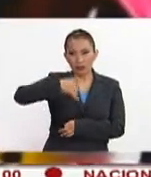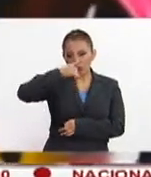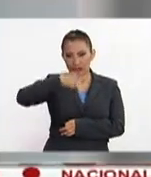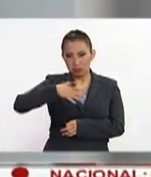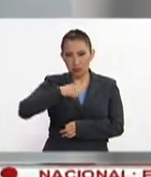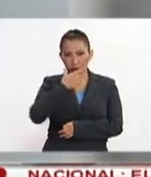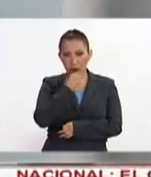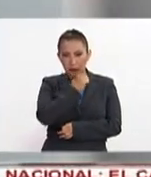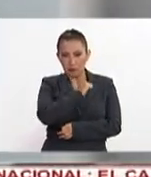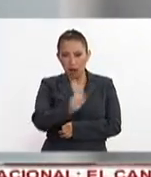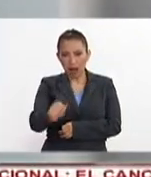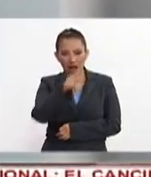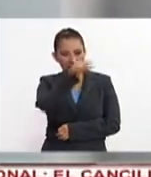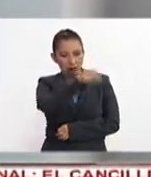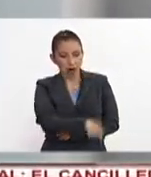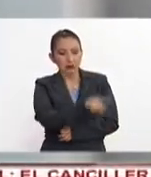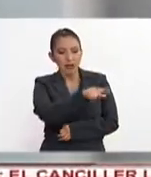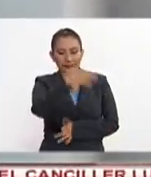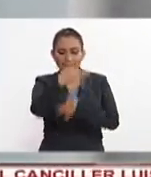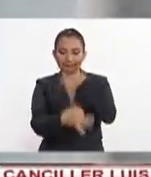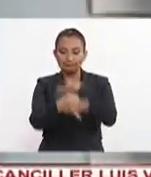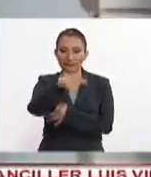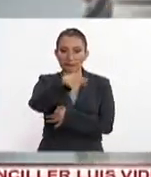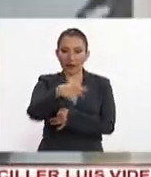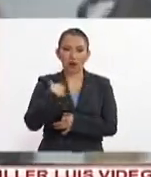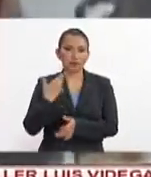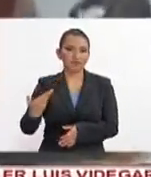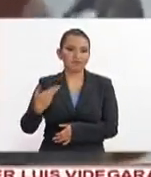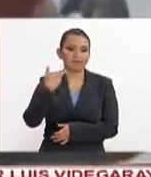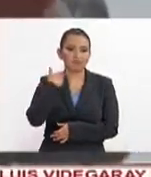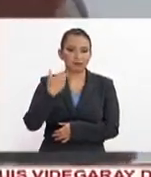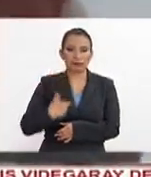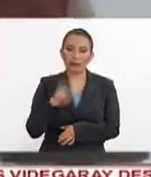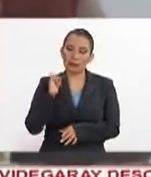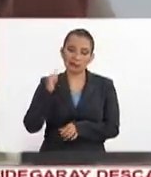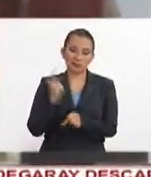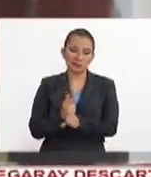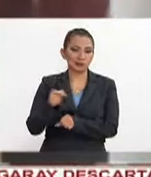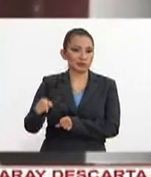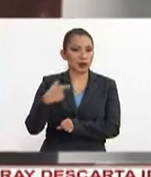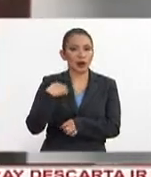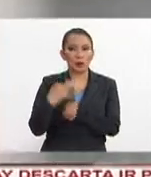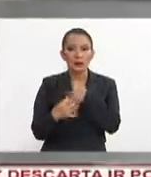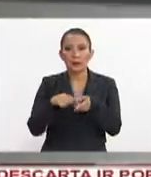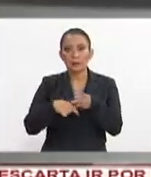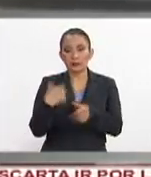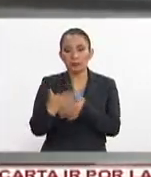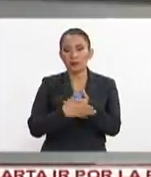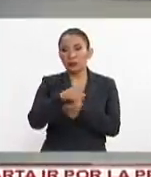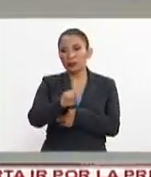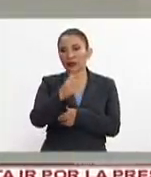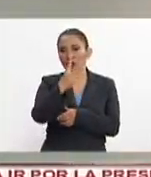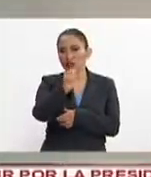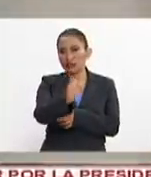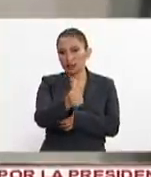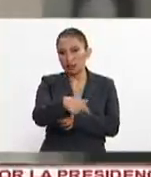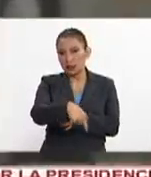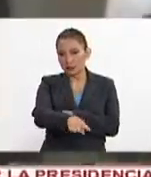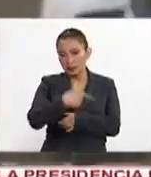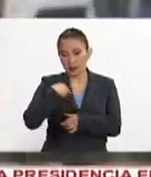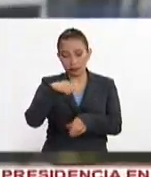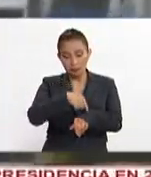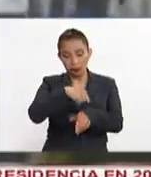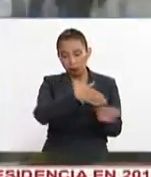del padre Machorro, Juan René Silva, será enjuiciado por el delito de homicidio calificado. El juicio iniciará el próximo 22 de septiembre,